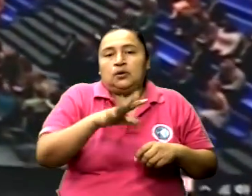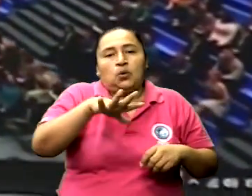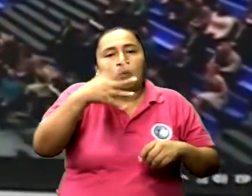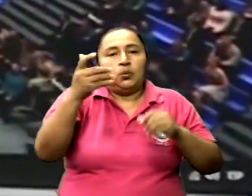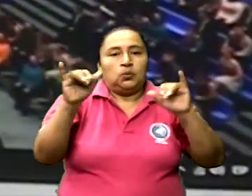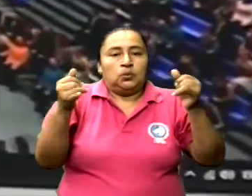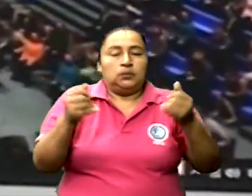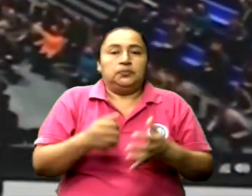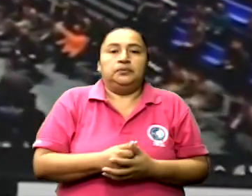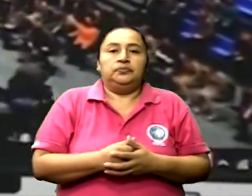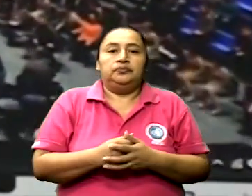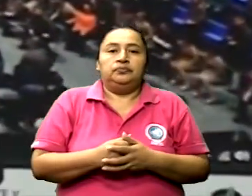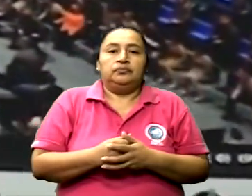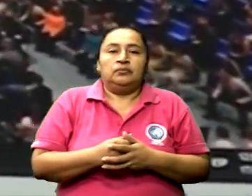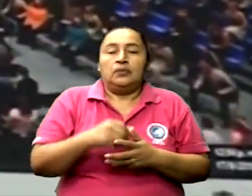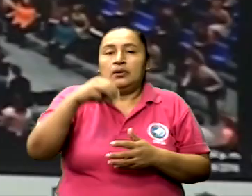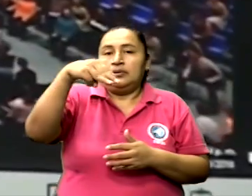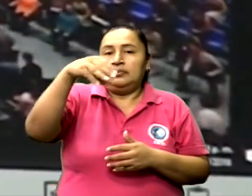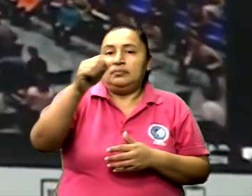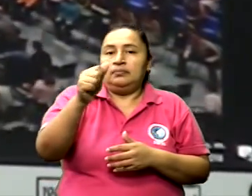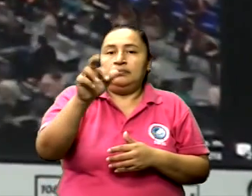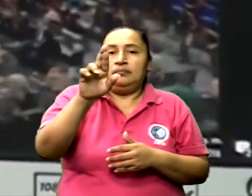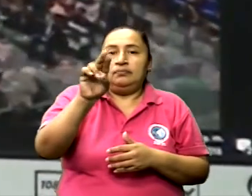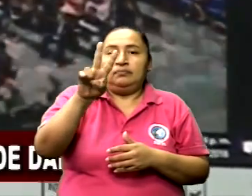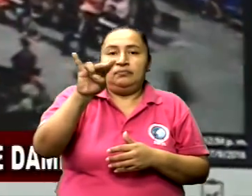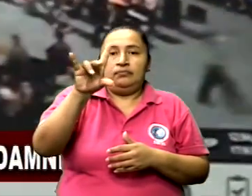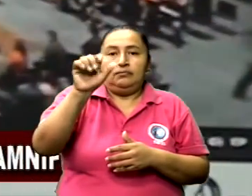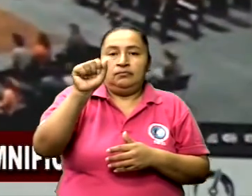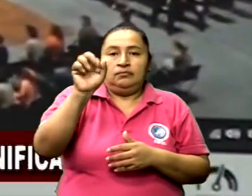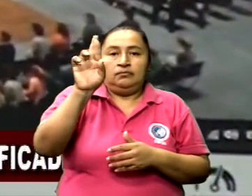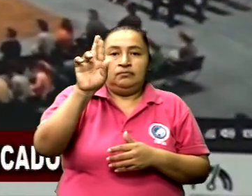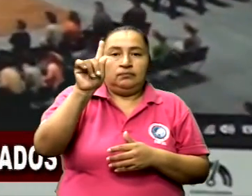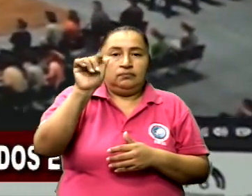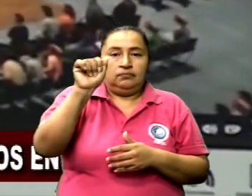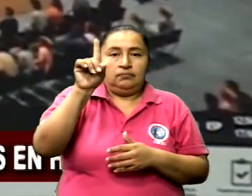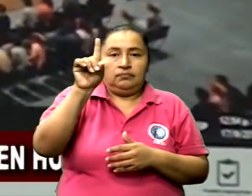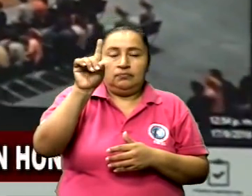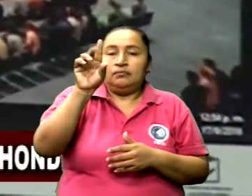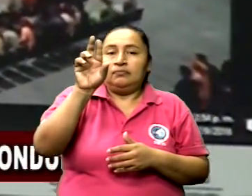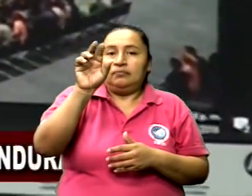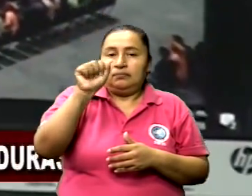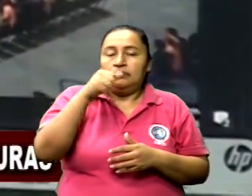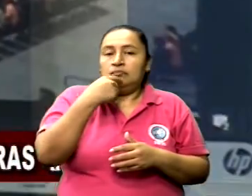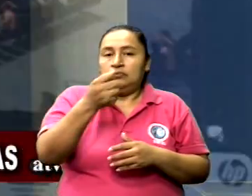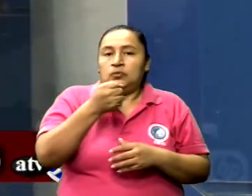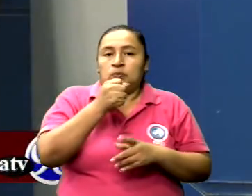juegos. Marvila Estrada, Noticias Asamblea TV.